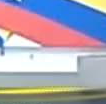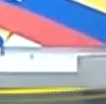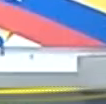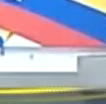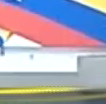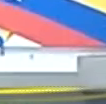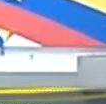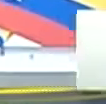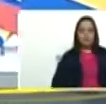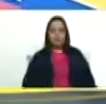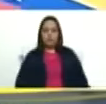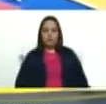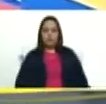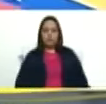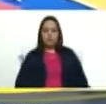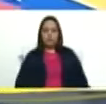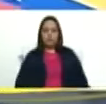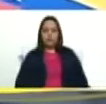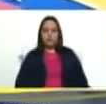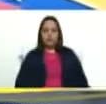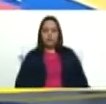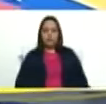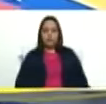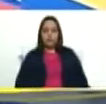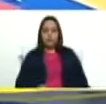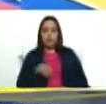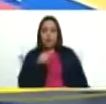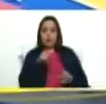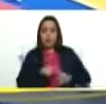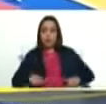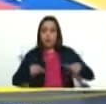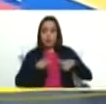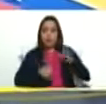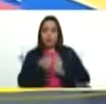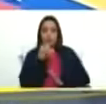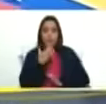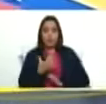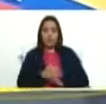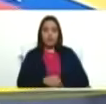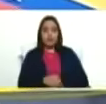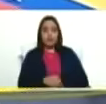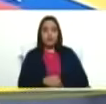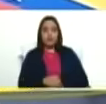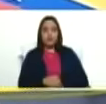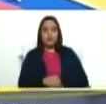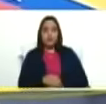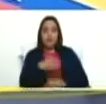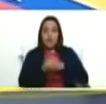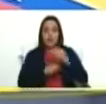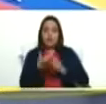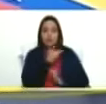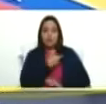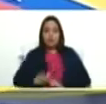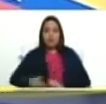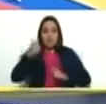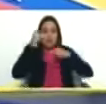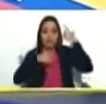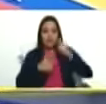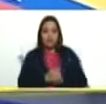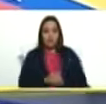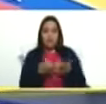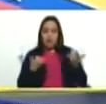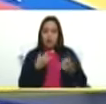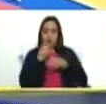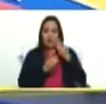Y yo dije, pero si eso es uno de los legados más hermosos, referentes del comandante Chávez, vamos a